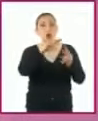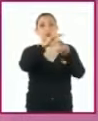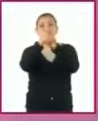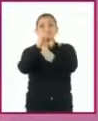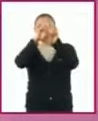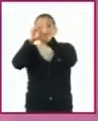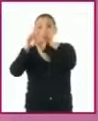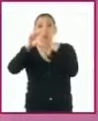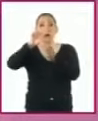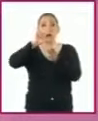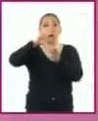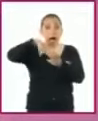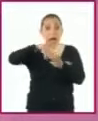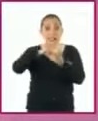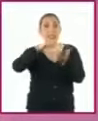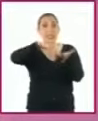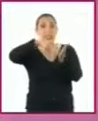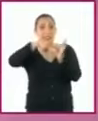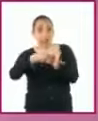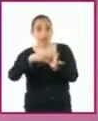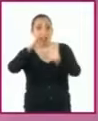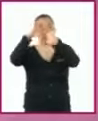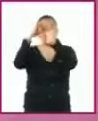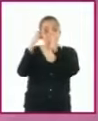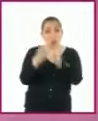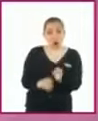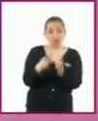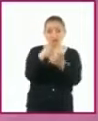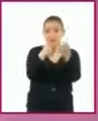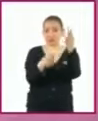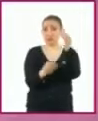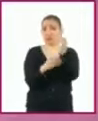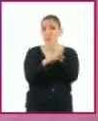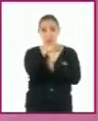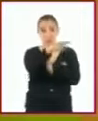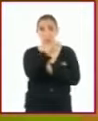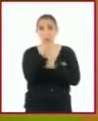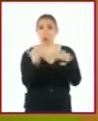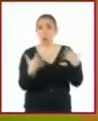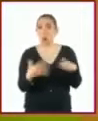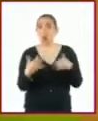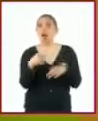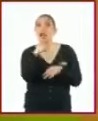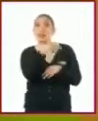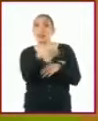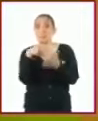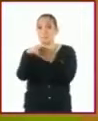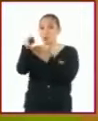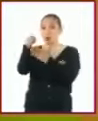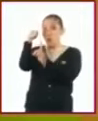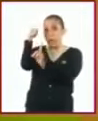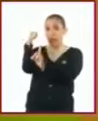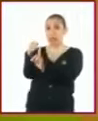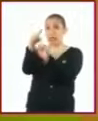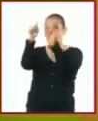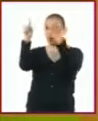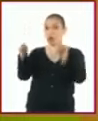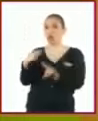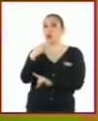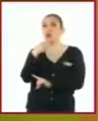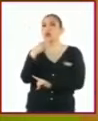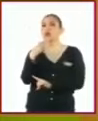astrónomo, arquitecto, ingeniero, escultor y muchas cosas más. En esta pintura en específico,